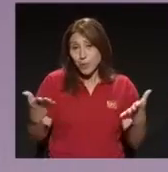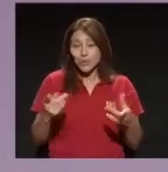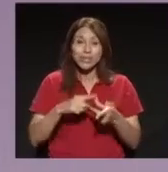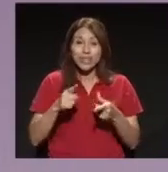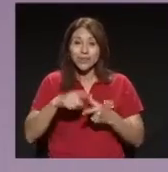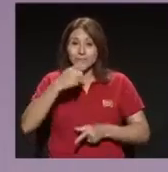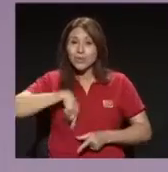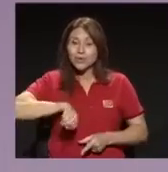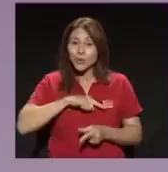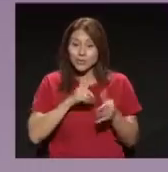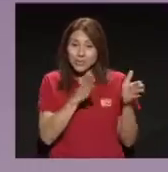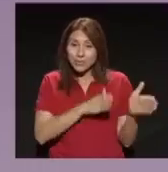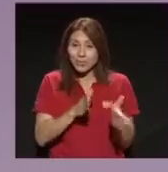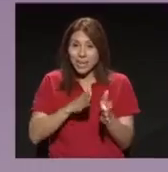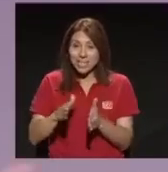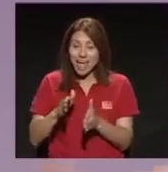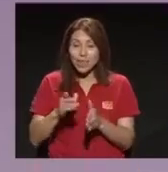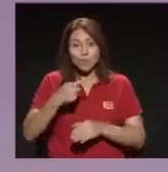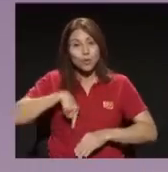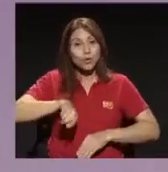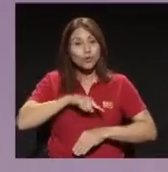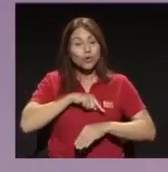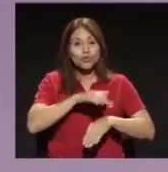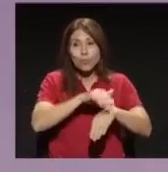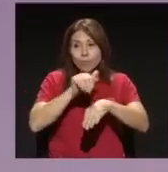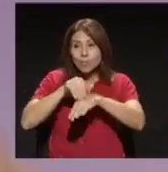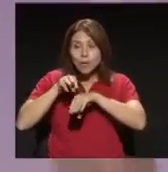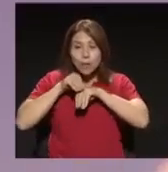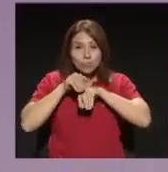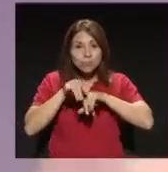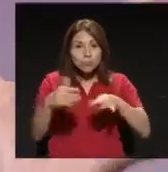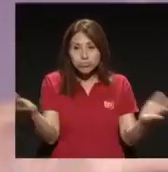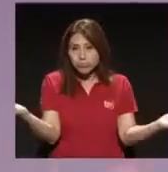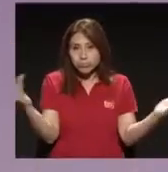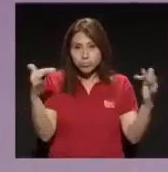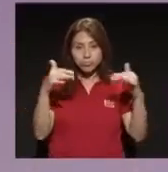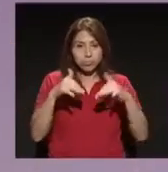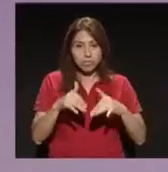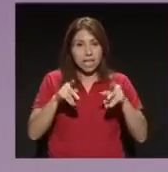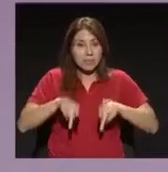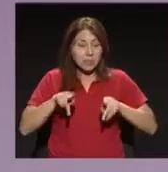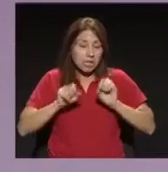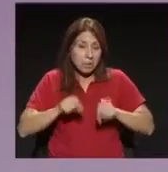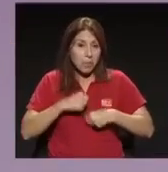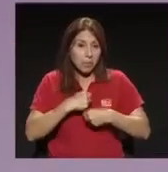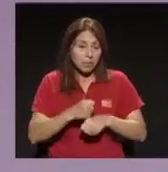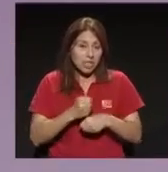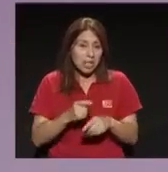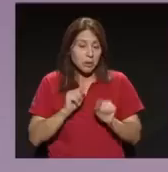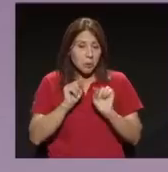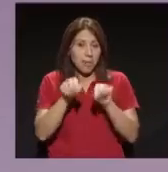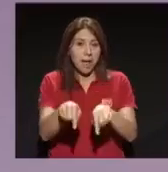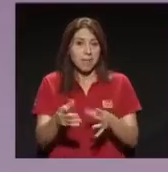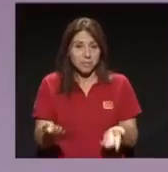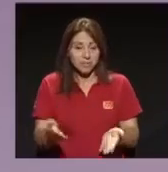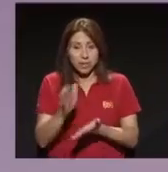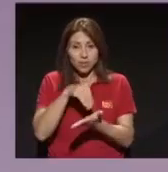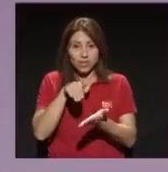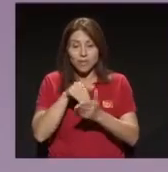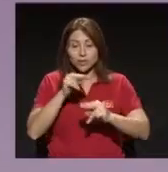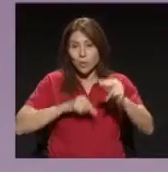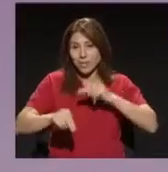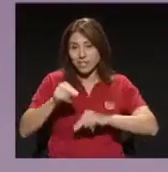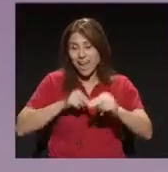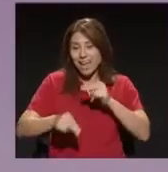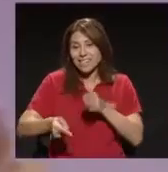nosotros nos hemos organizado hemos hecho una convocatoria masiva y asistimos las personas que podemos asistir verdad los centros comerciales por su